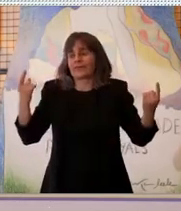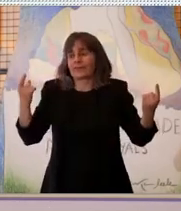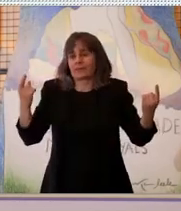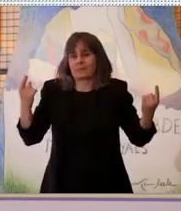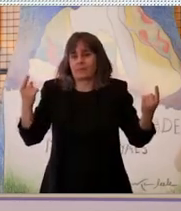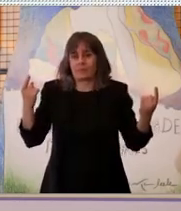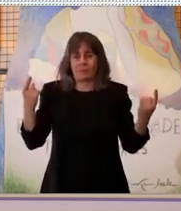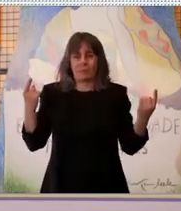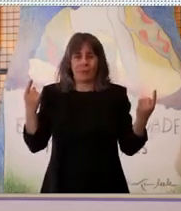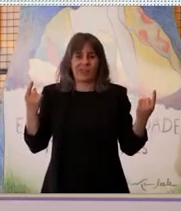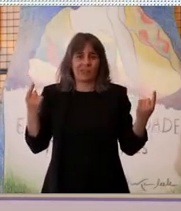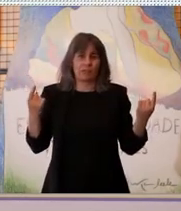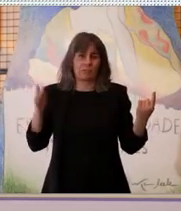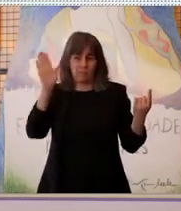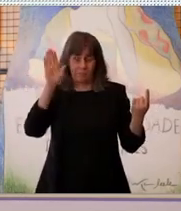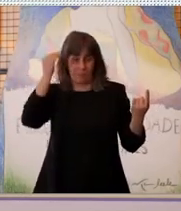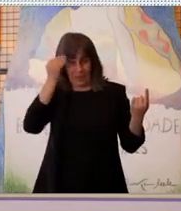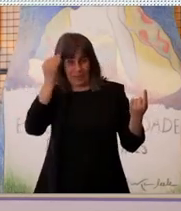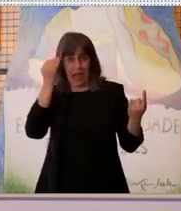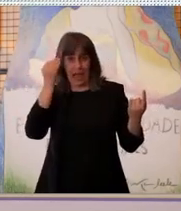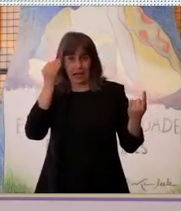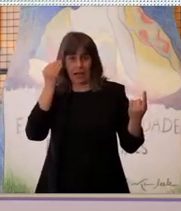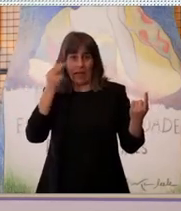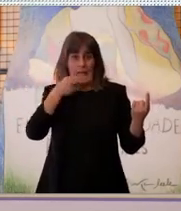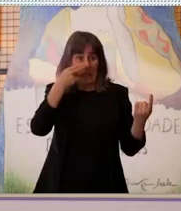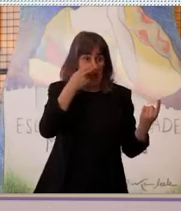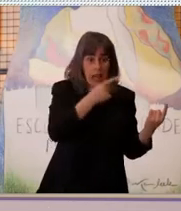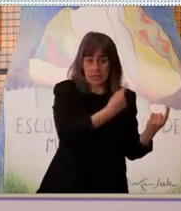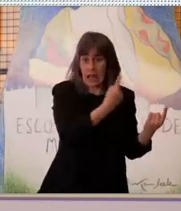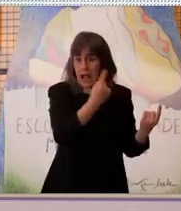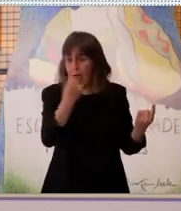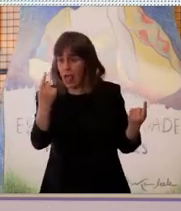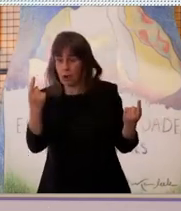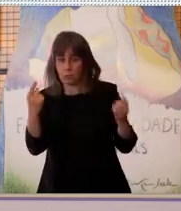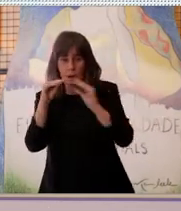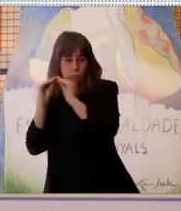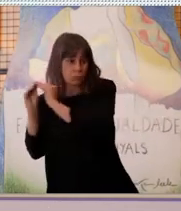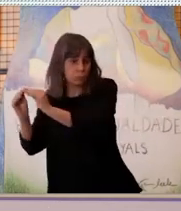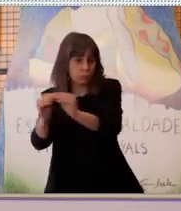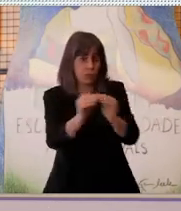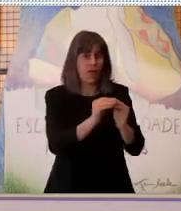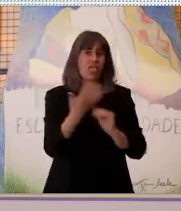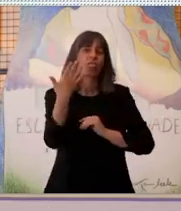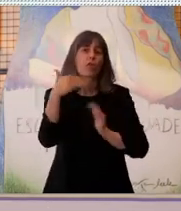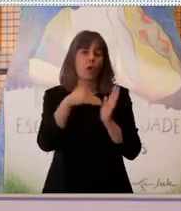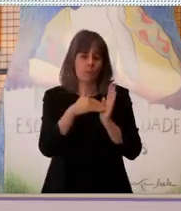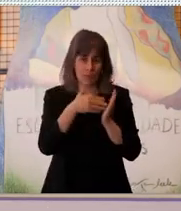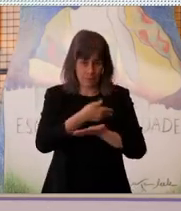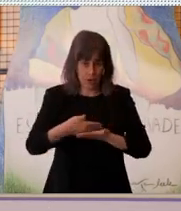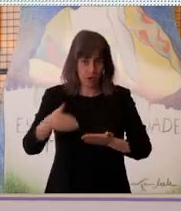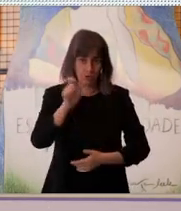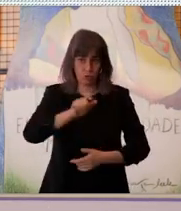desde luego pero presuntuoso pensar que los intereses de 5 mil millones de mujeres en cuanto a cuestiones